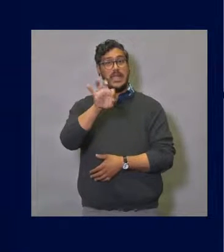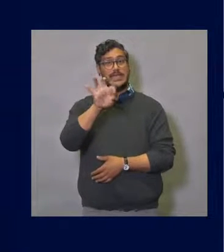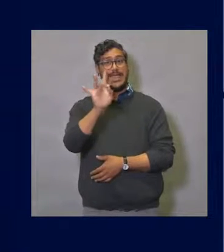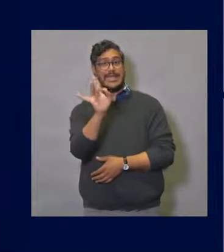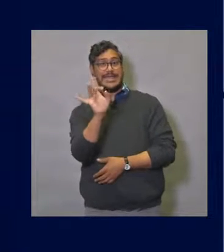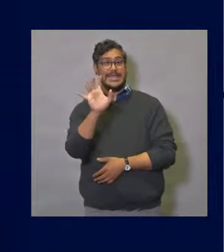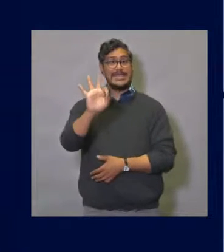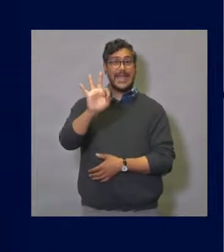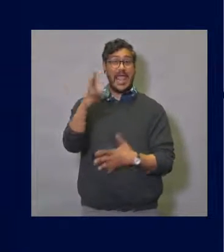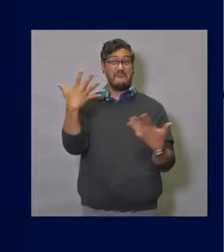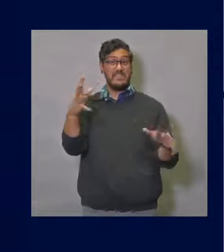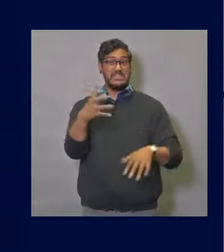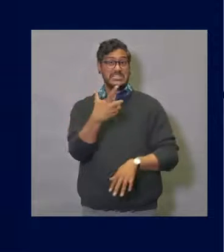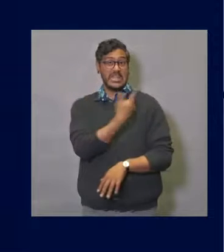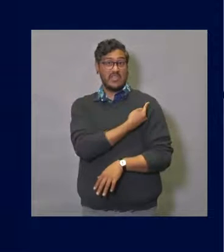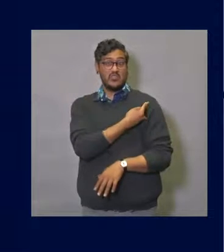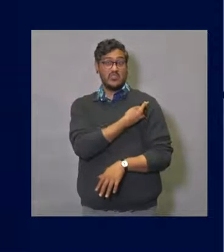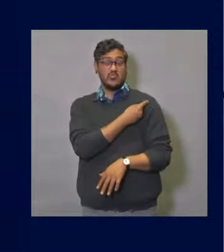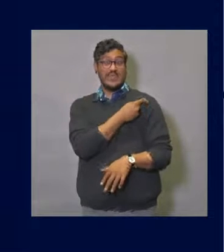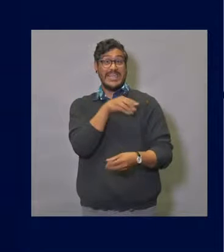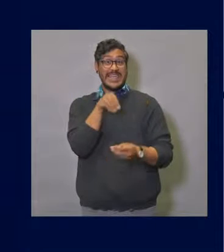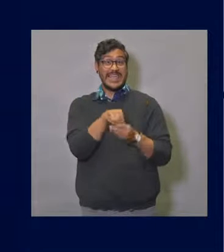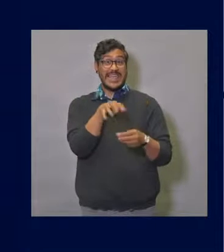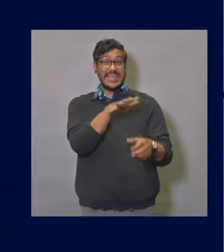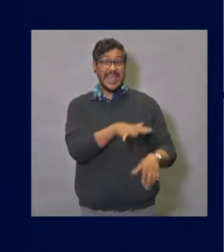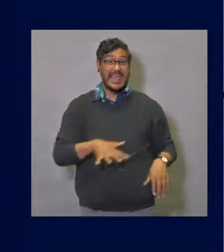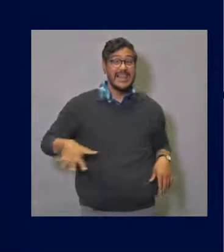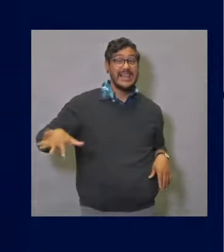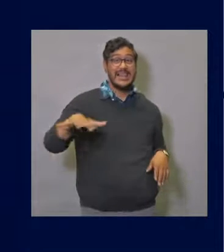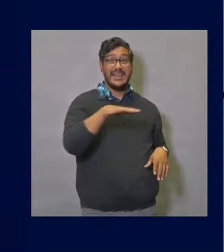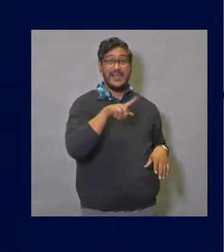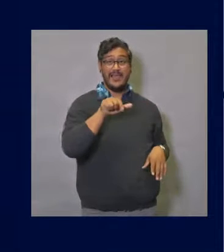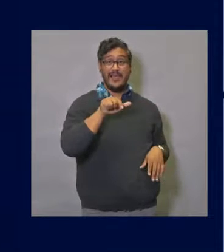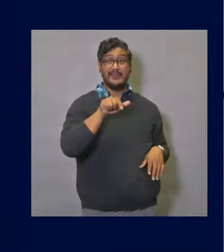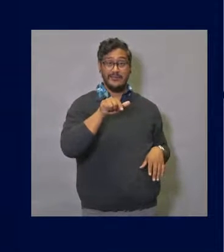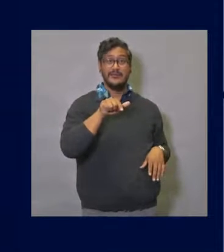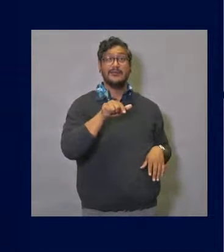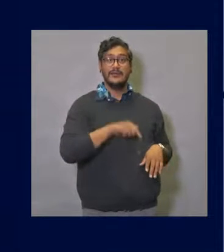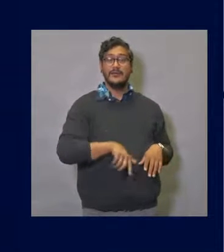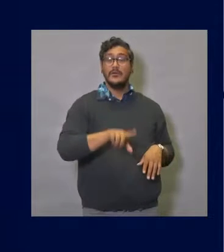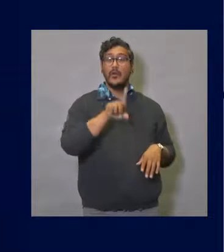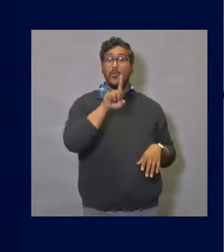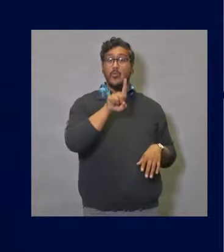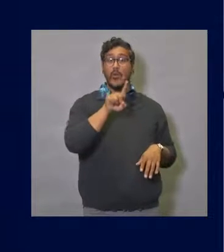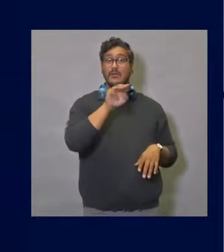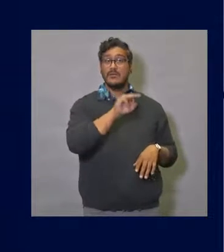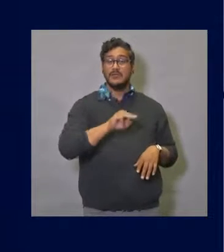3.264.989 dosis de vacuna en el condado. De estos,